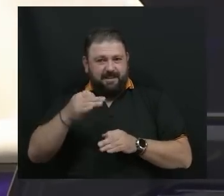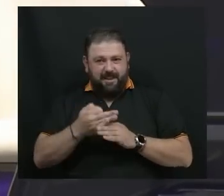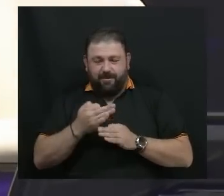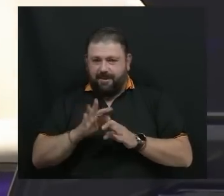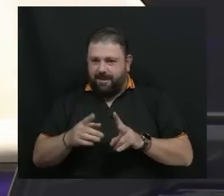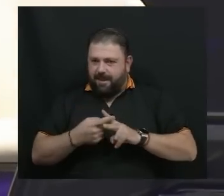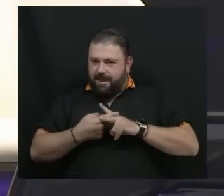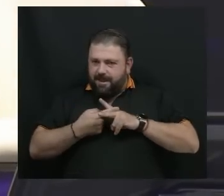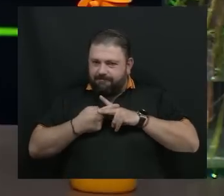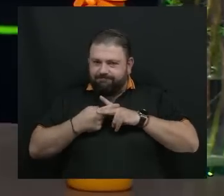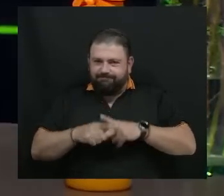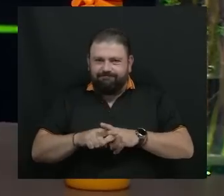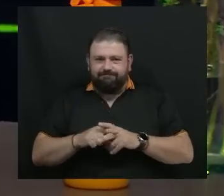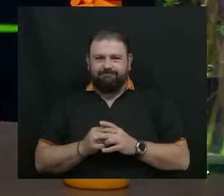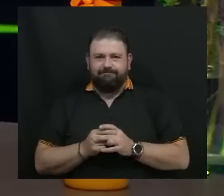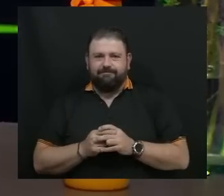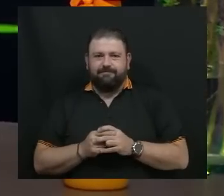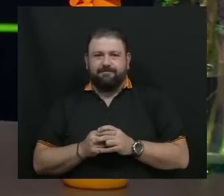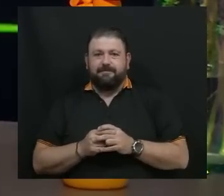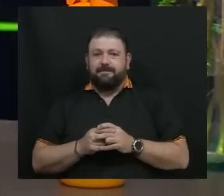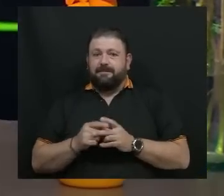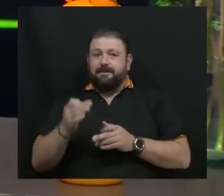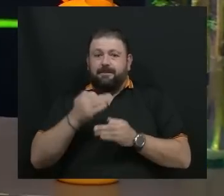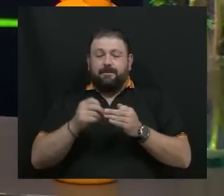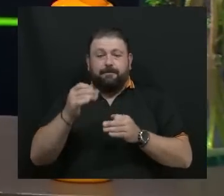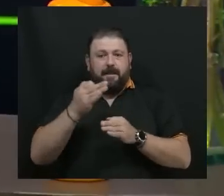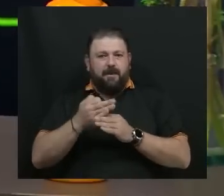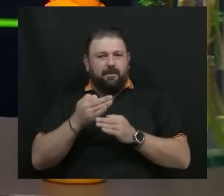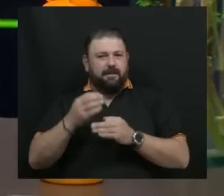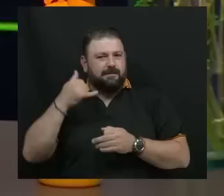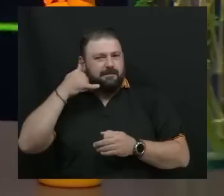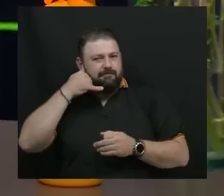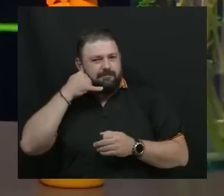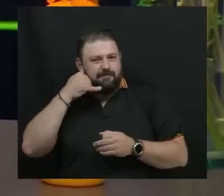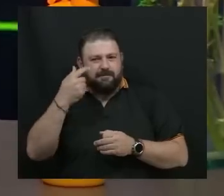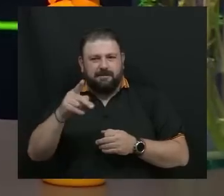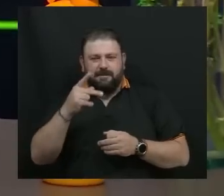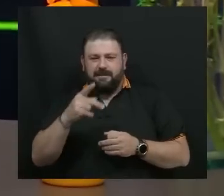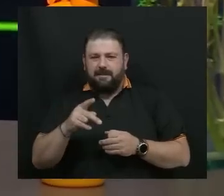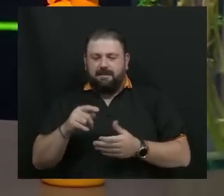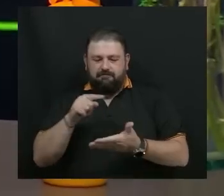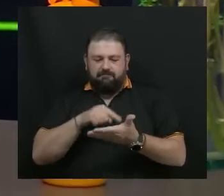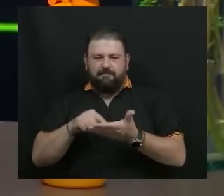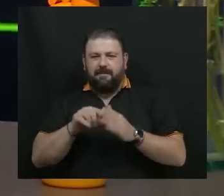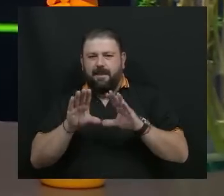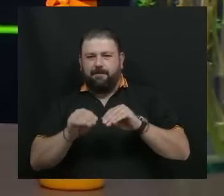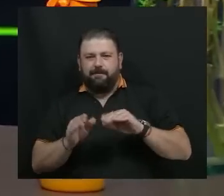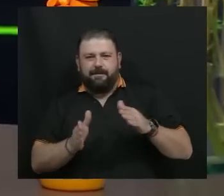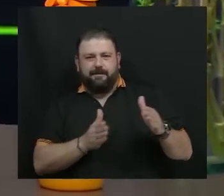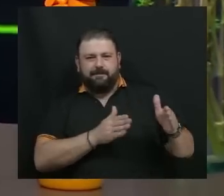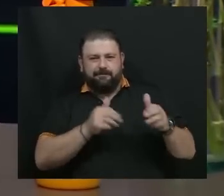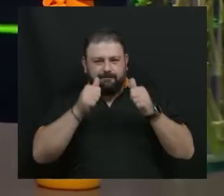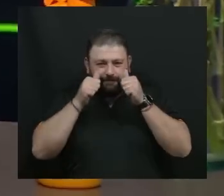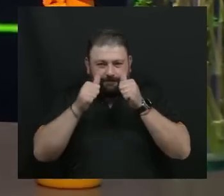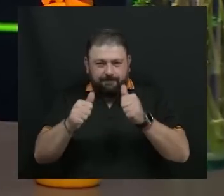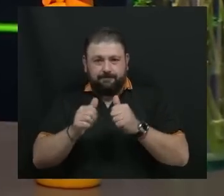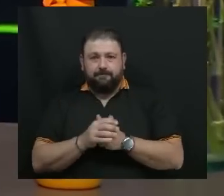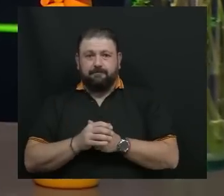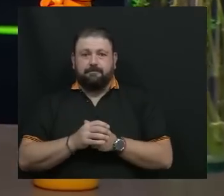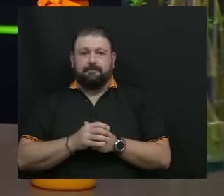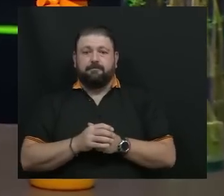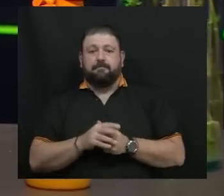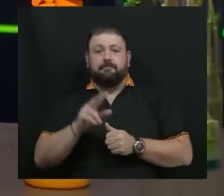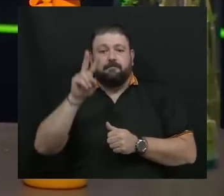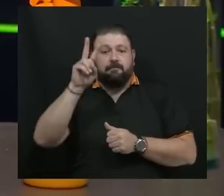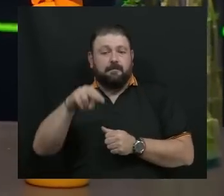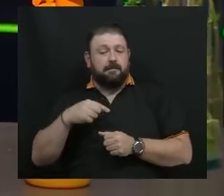cinturones, póngale modo avión a su celular y concéntrese. Bueno, estoy muy